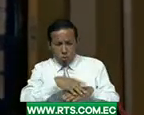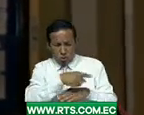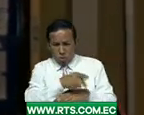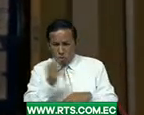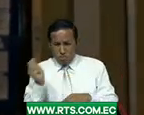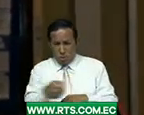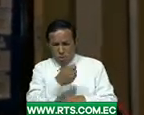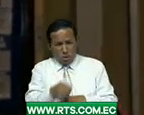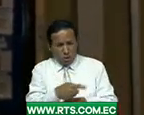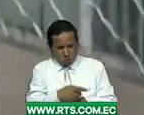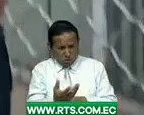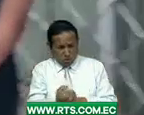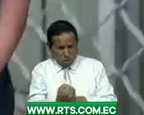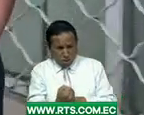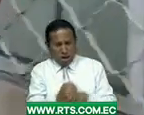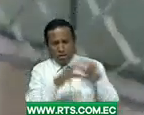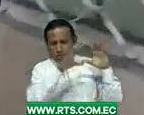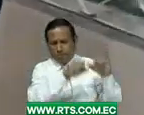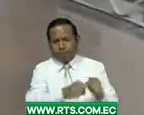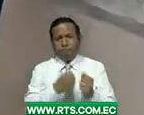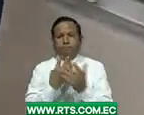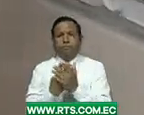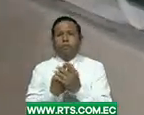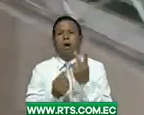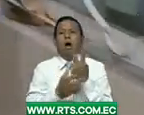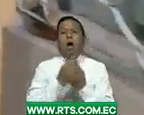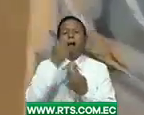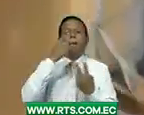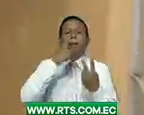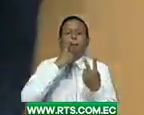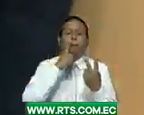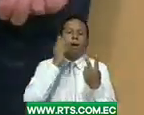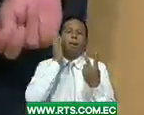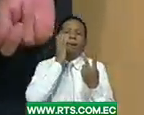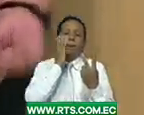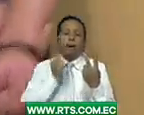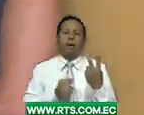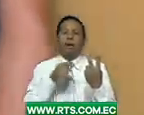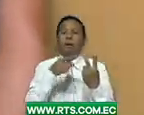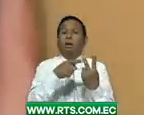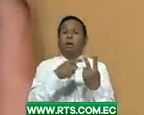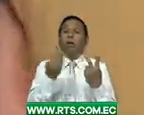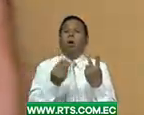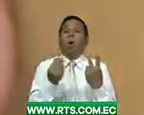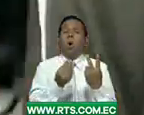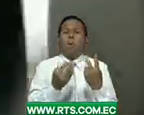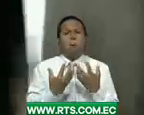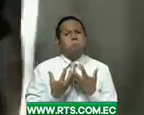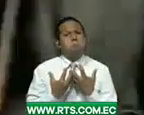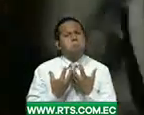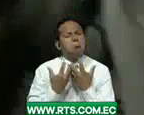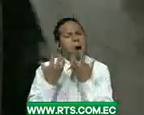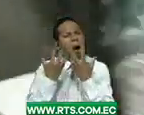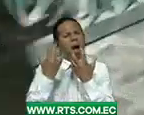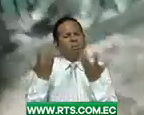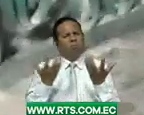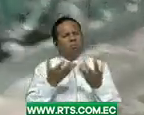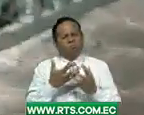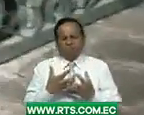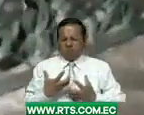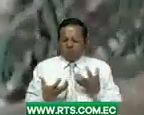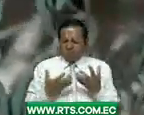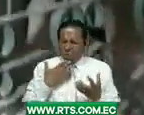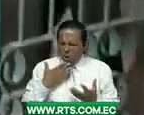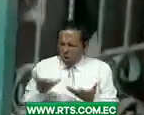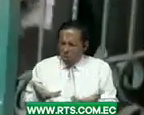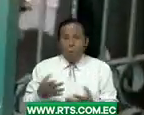de la madre como del padre. Se presume que esta joven mujer habría entrado en cólera porque su pequeña regó